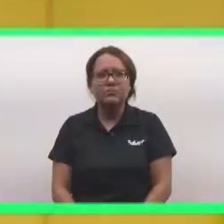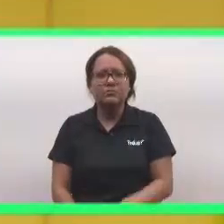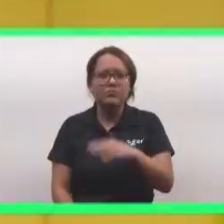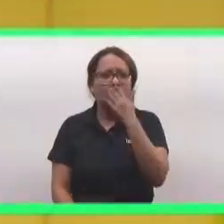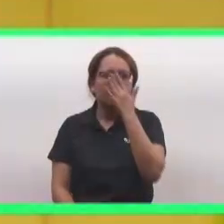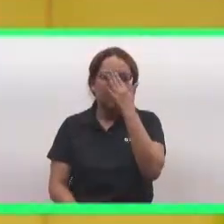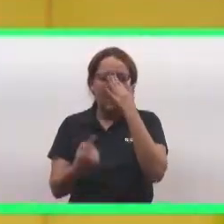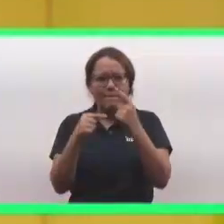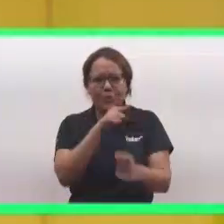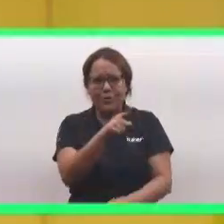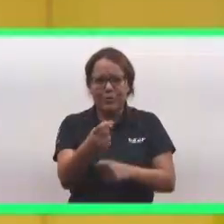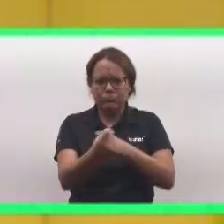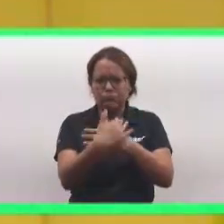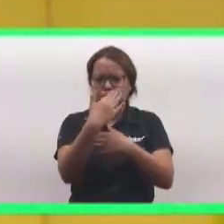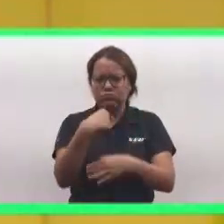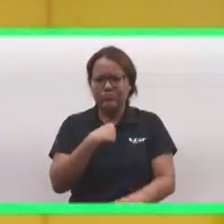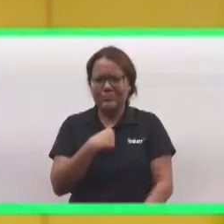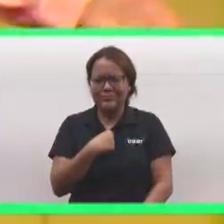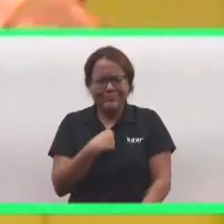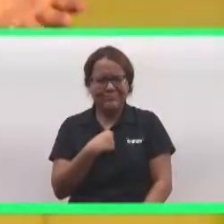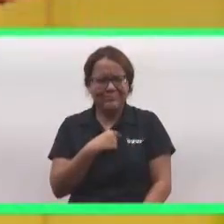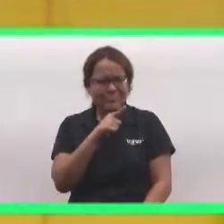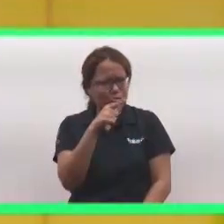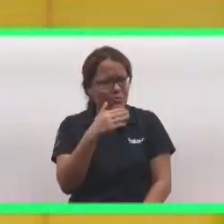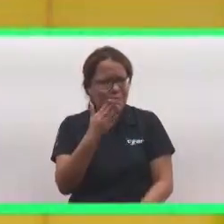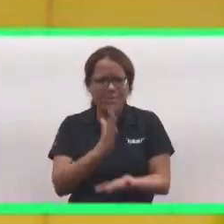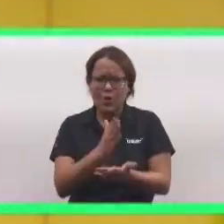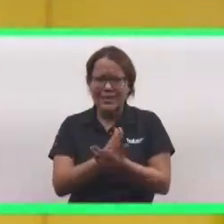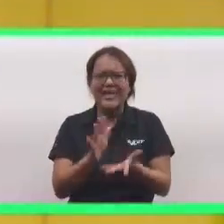Pero dicen unas cosas que digo, pero ¿qué es lo que te molesta?